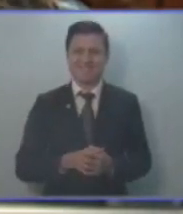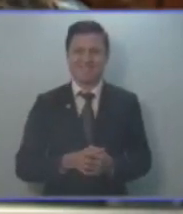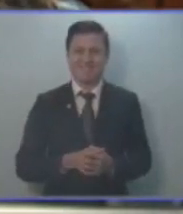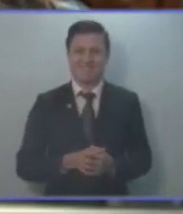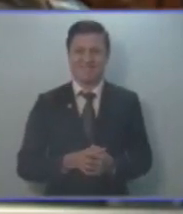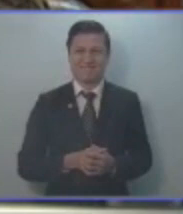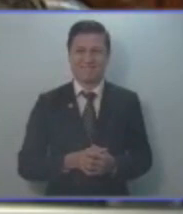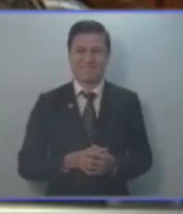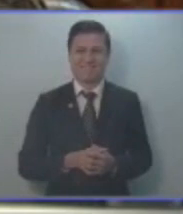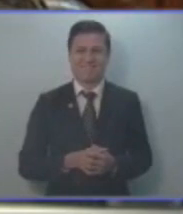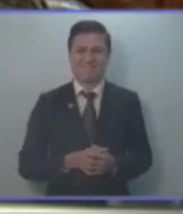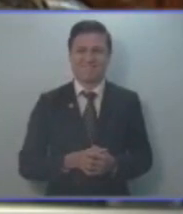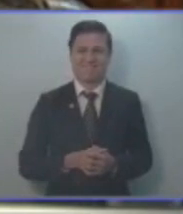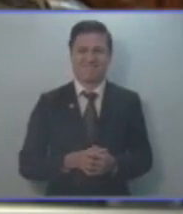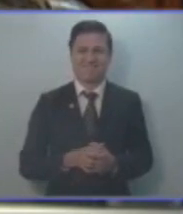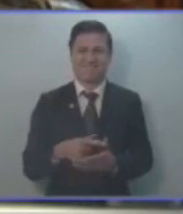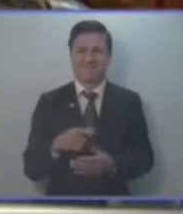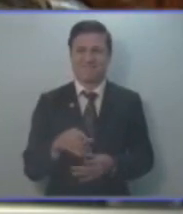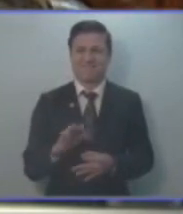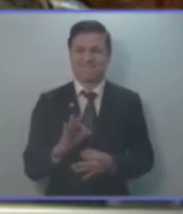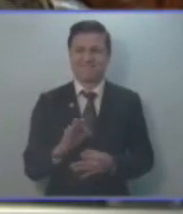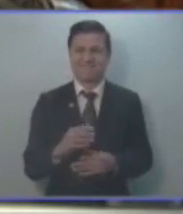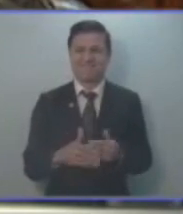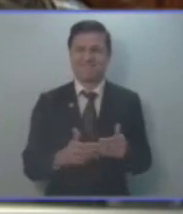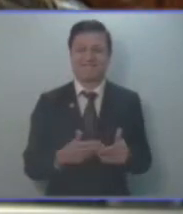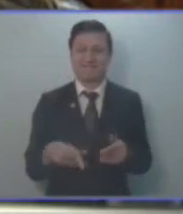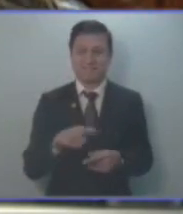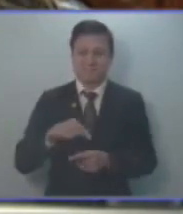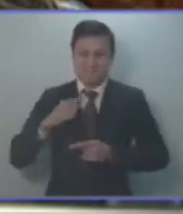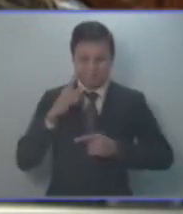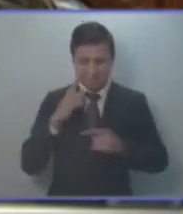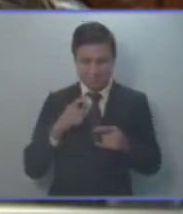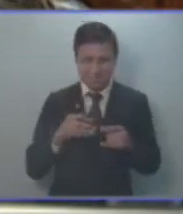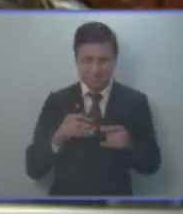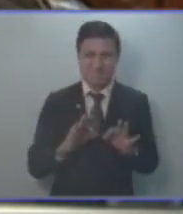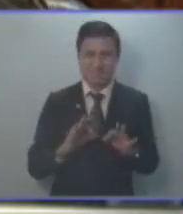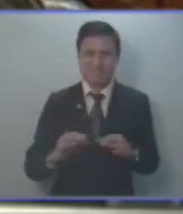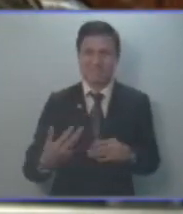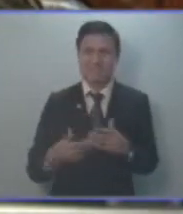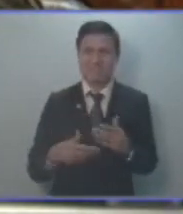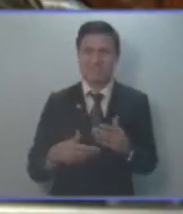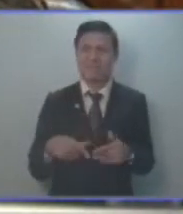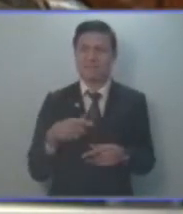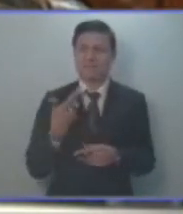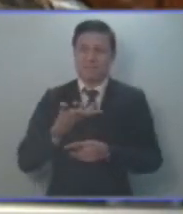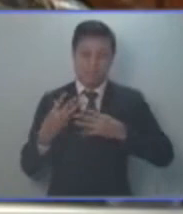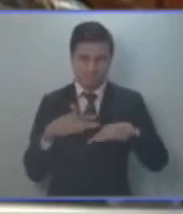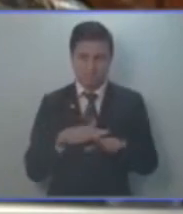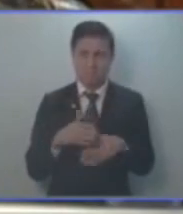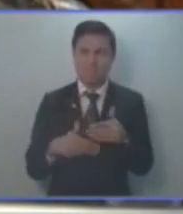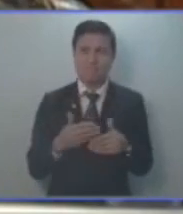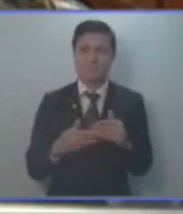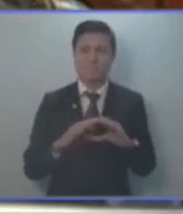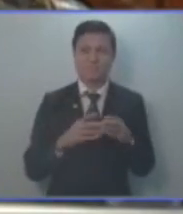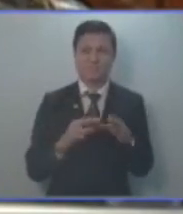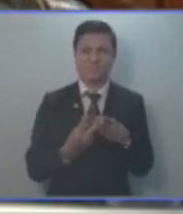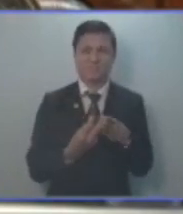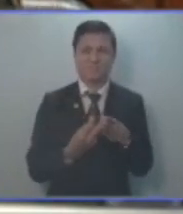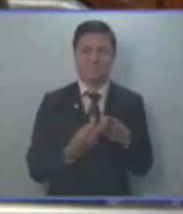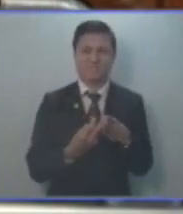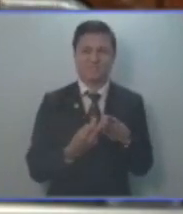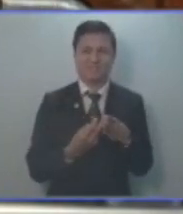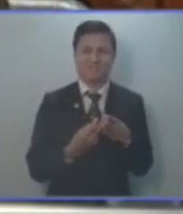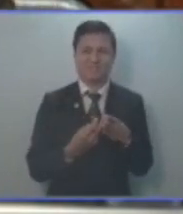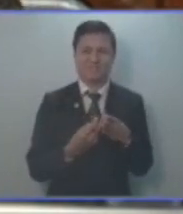comisión de hacía nada y a todo su equipo a él y todos los diputados partícipes de esa comisión también